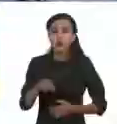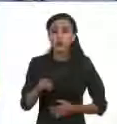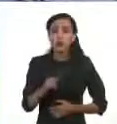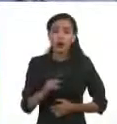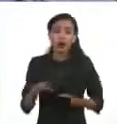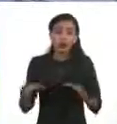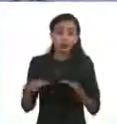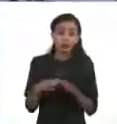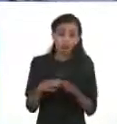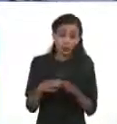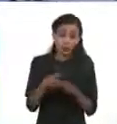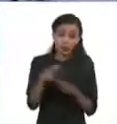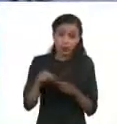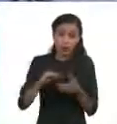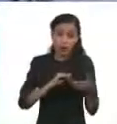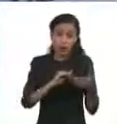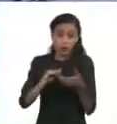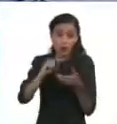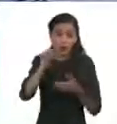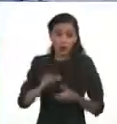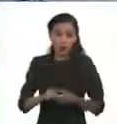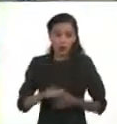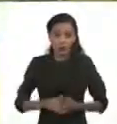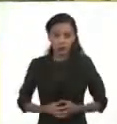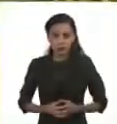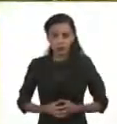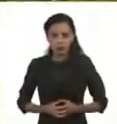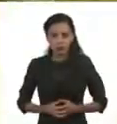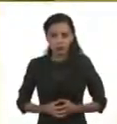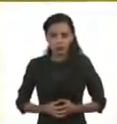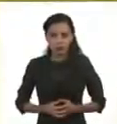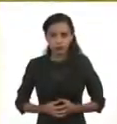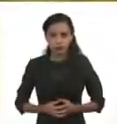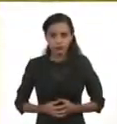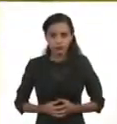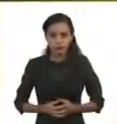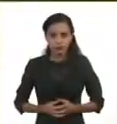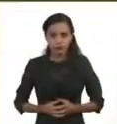guerrilla en histórica ruta hacia Santa Clara desde los Andes.